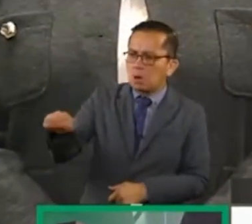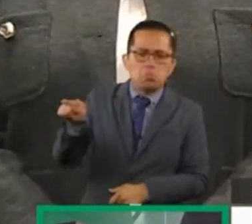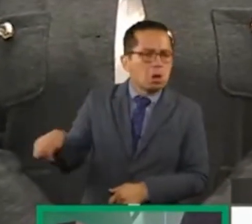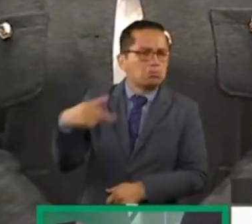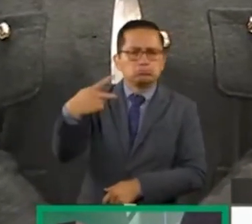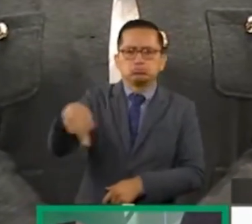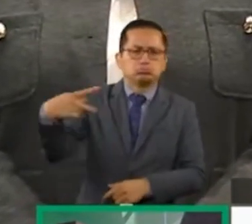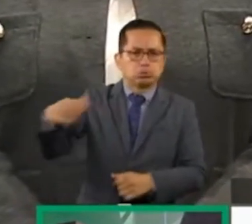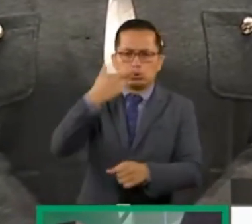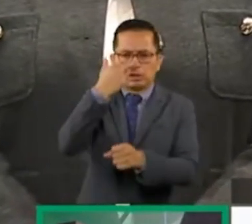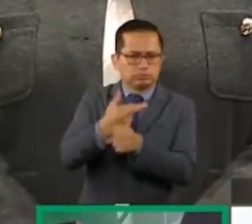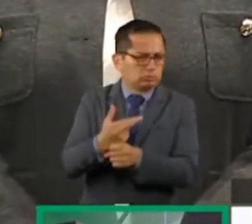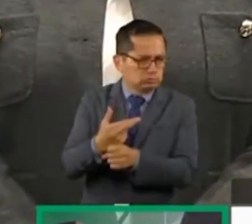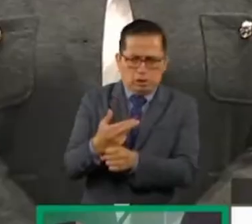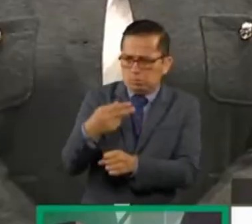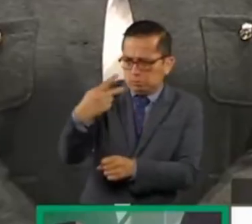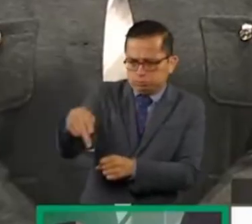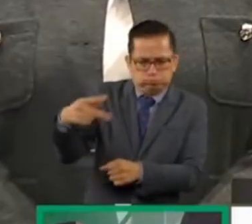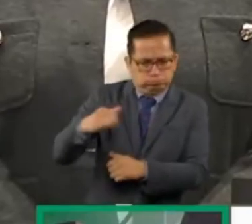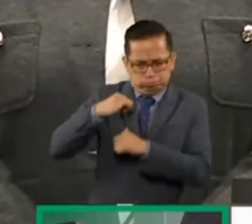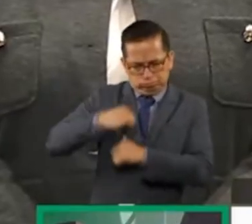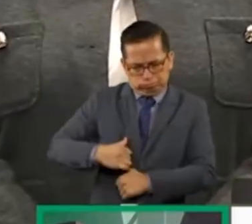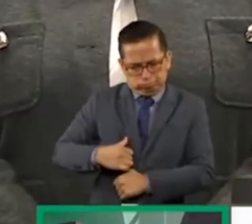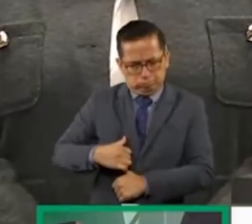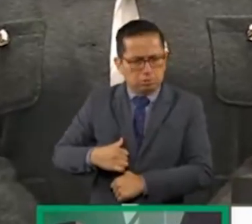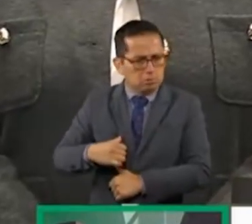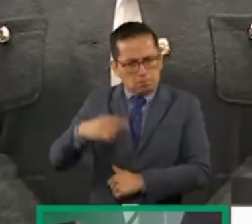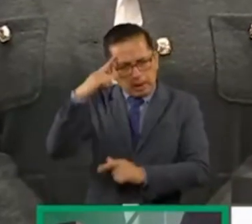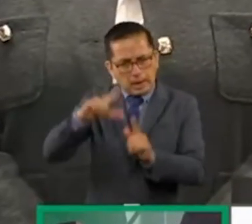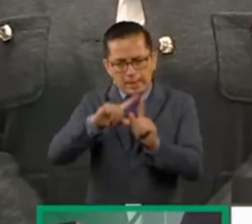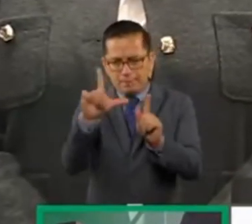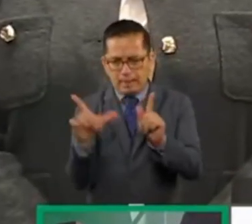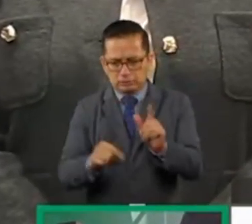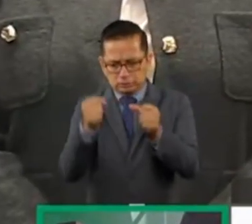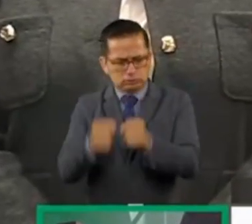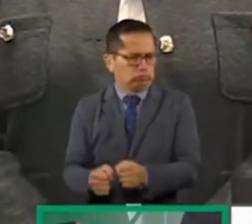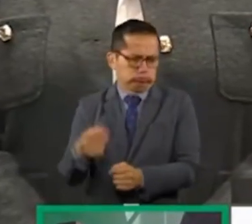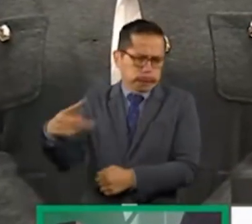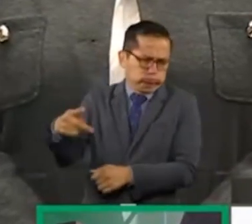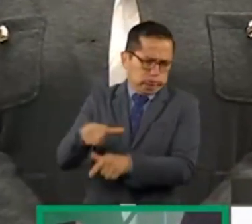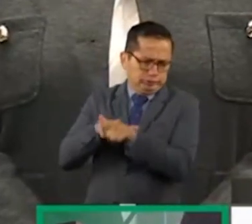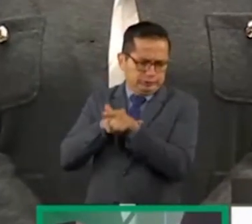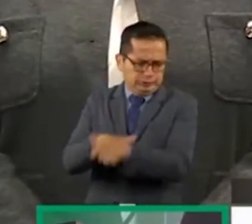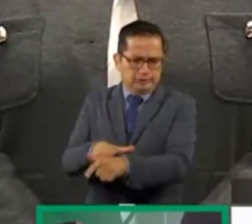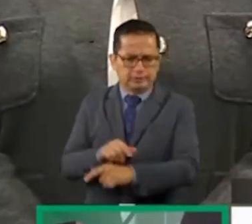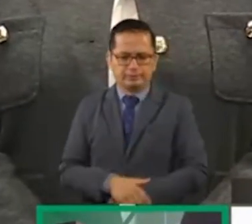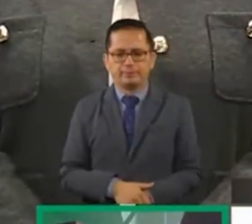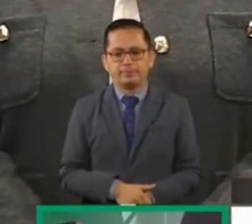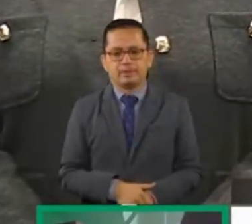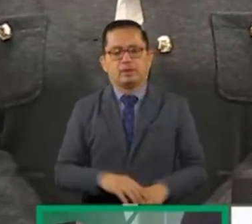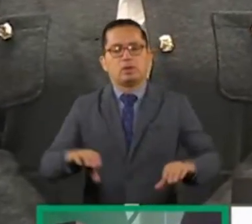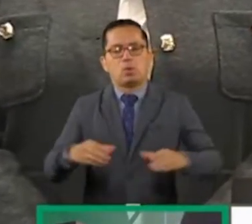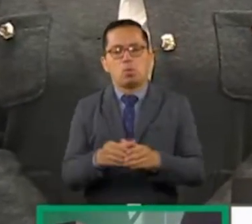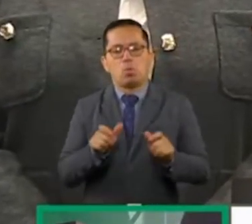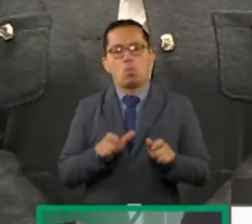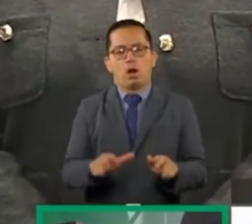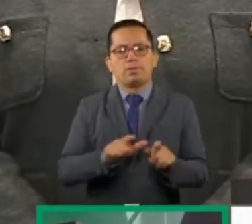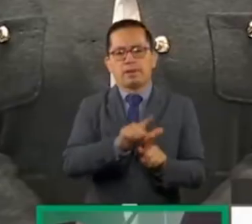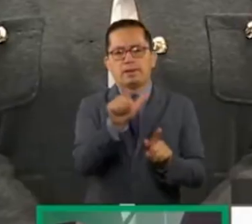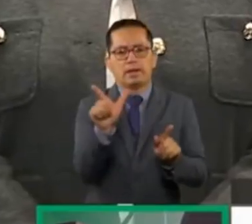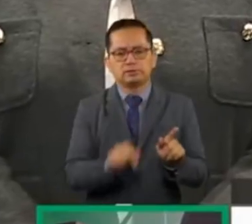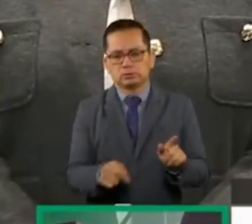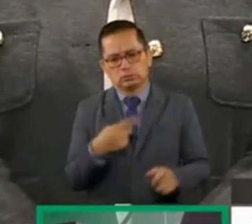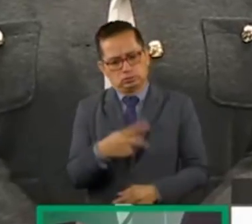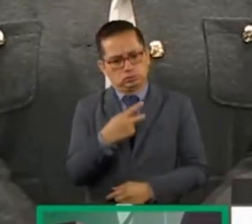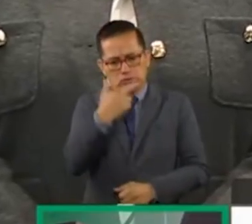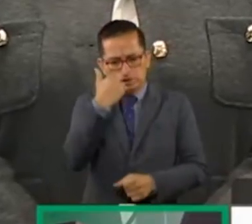tareas que tienen encomendadas de seguridad nacional. De igual forma, la Guardia Nacional continuará realizando